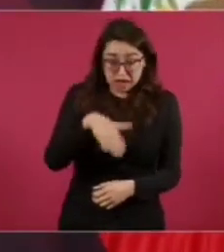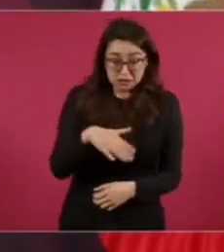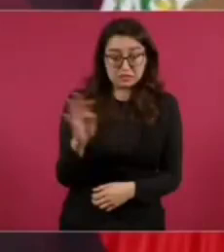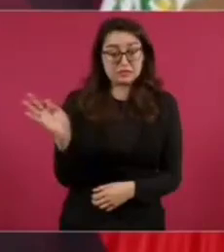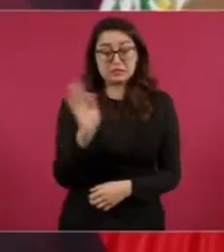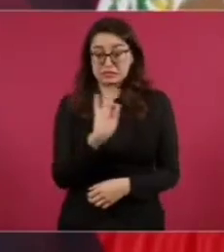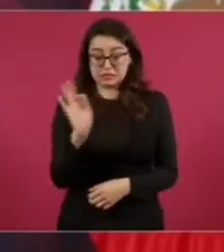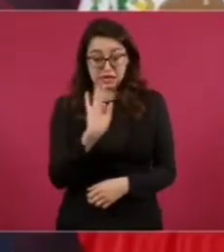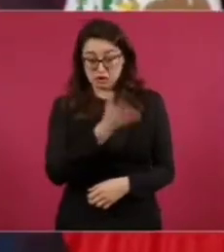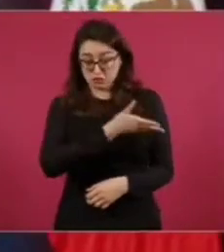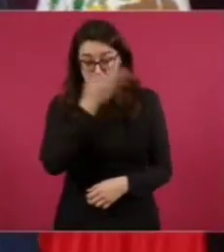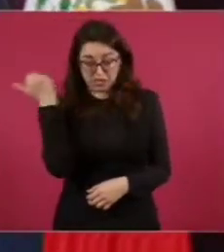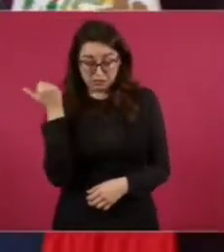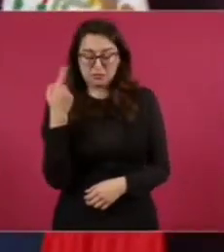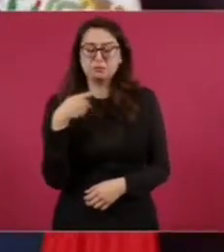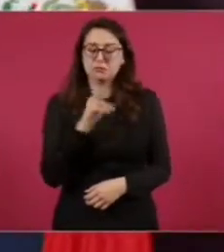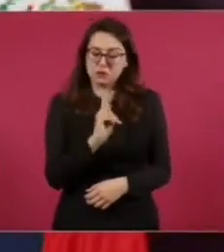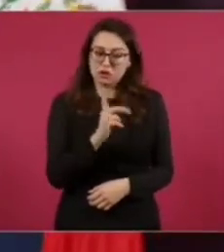Les usan,